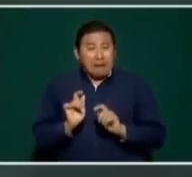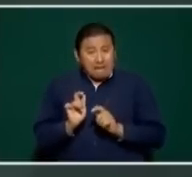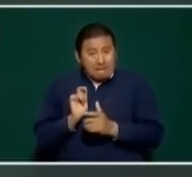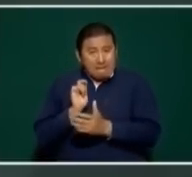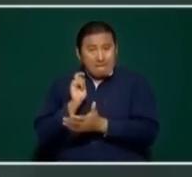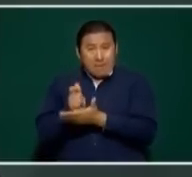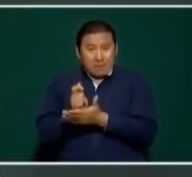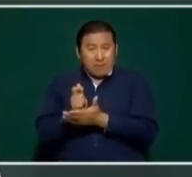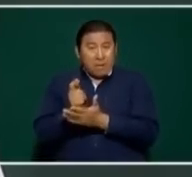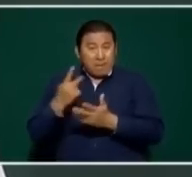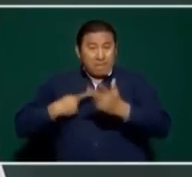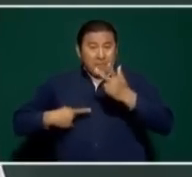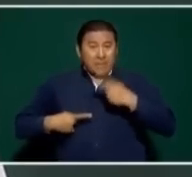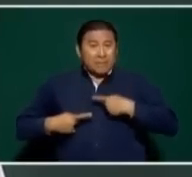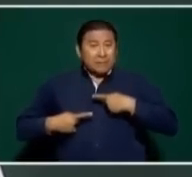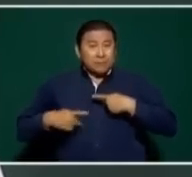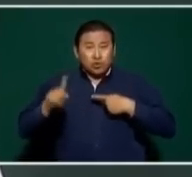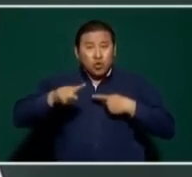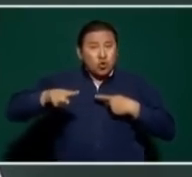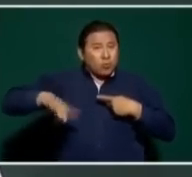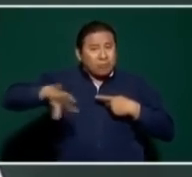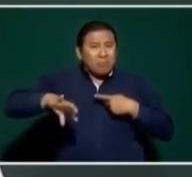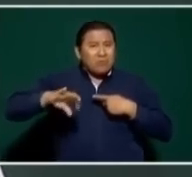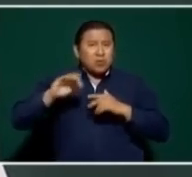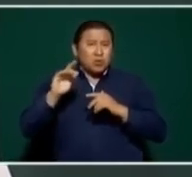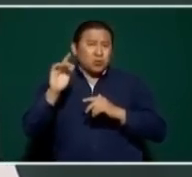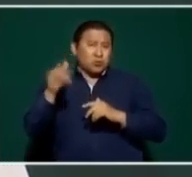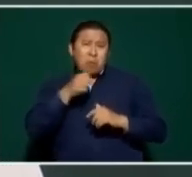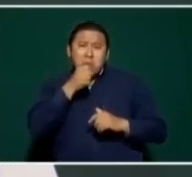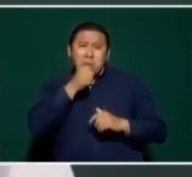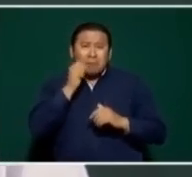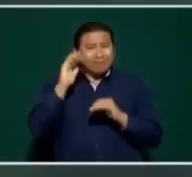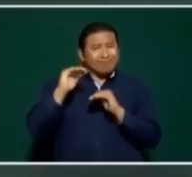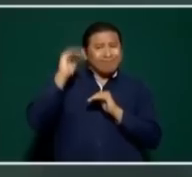recibiendo la mayoría de los adultos mayores